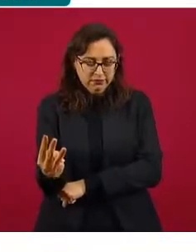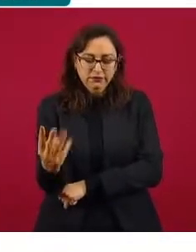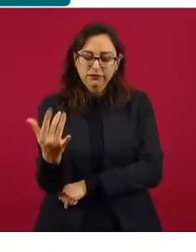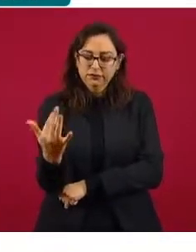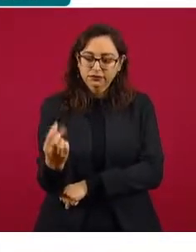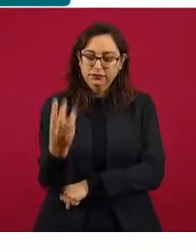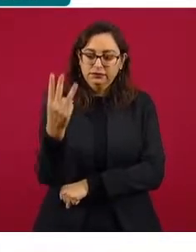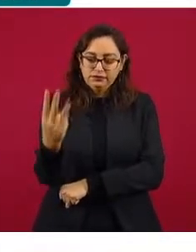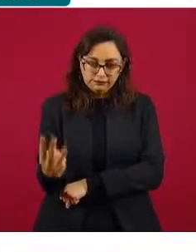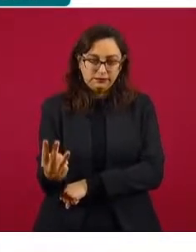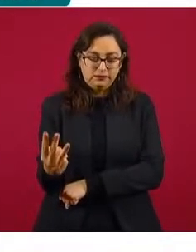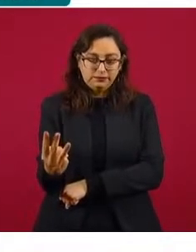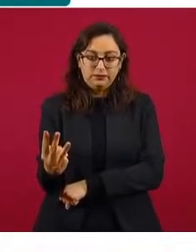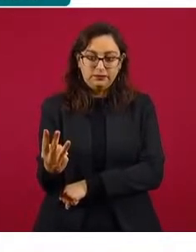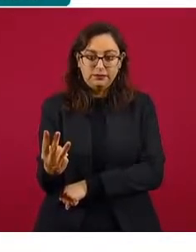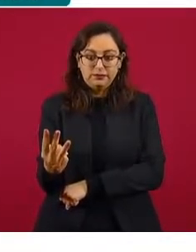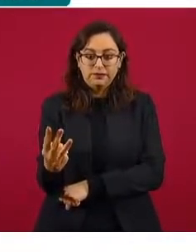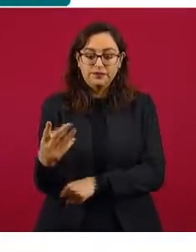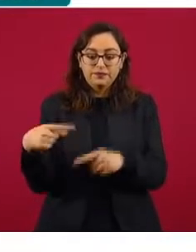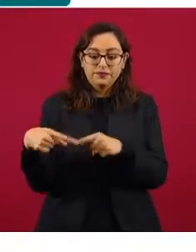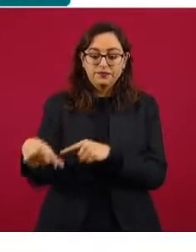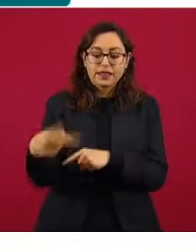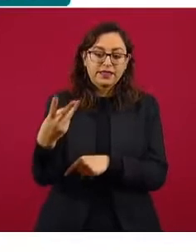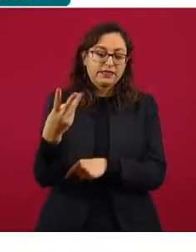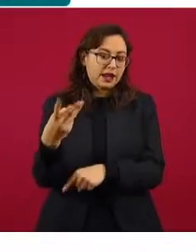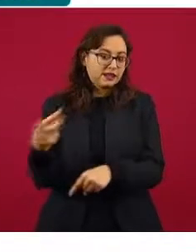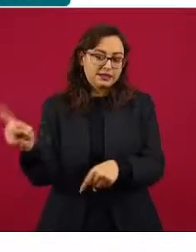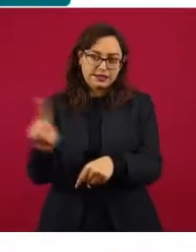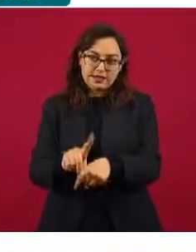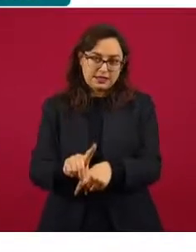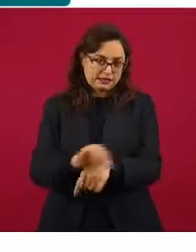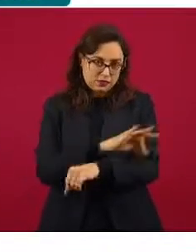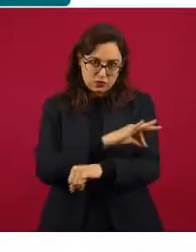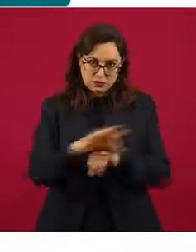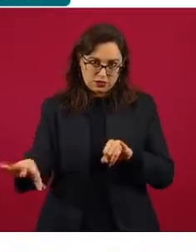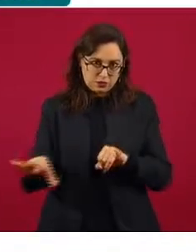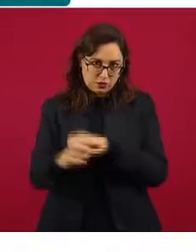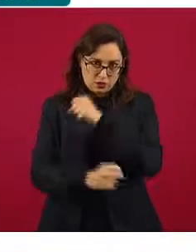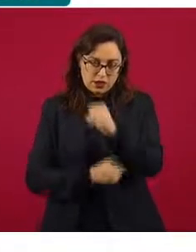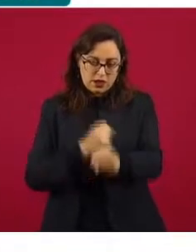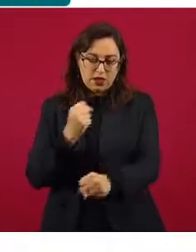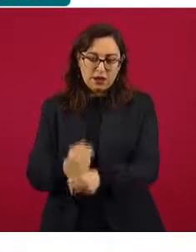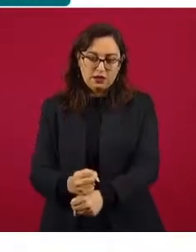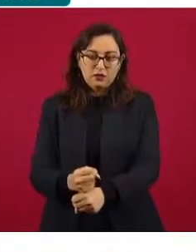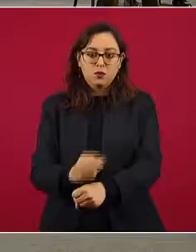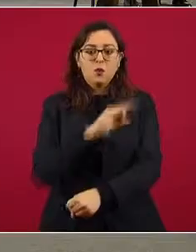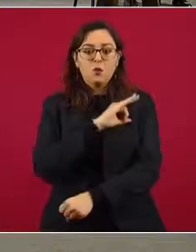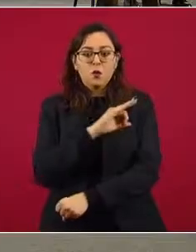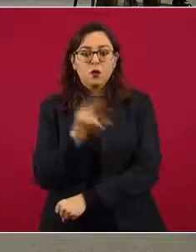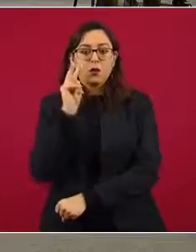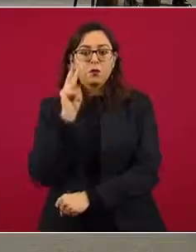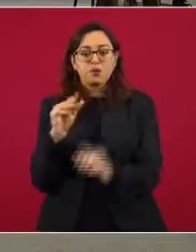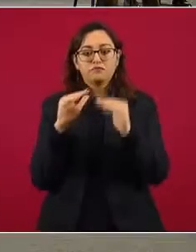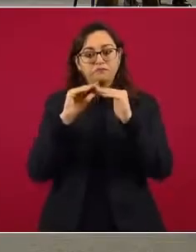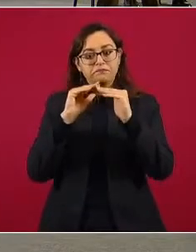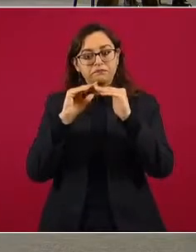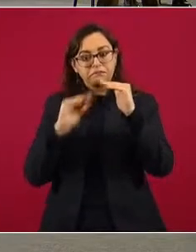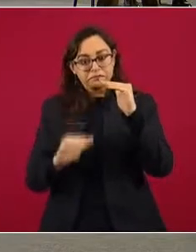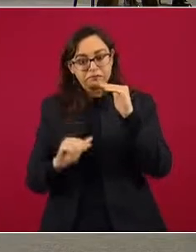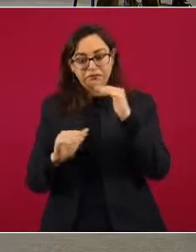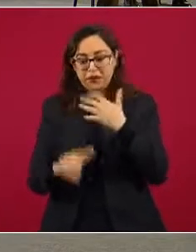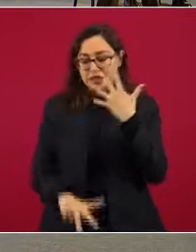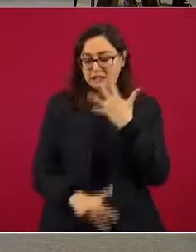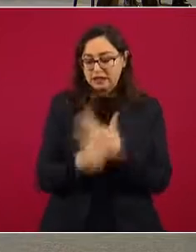parcial, solamente son los primeros 3 días, y vemos un cambio de reducción